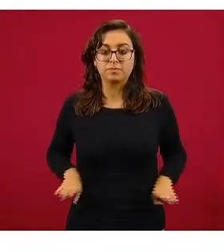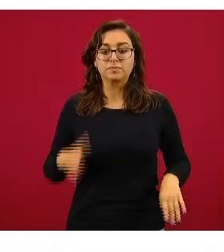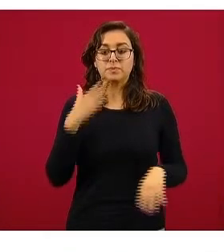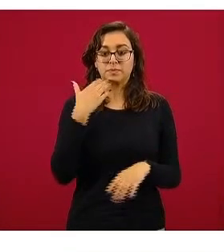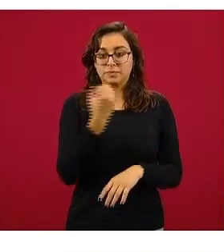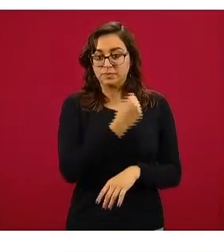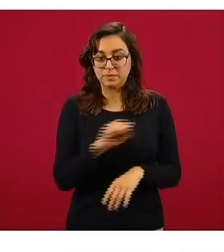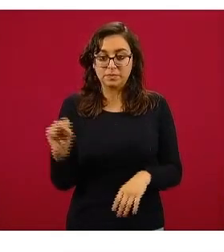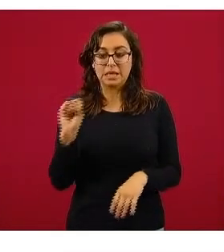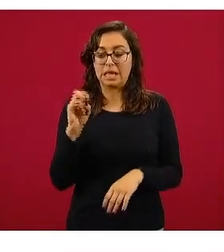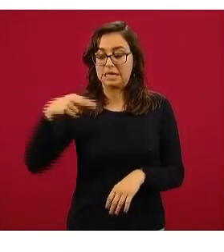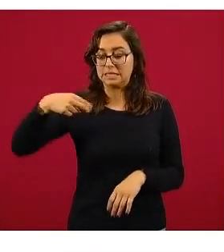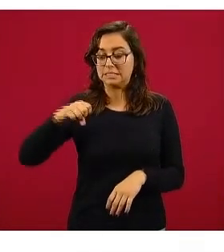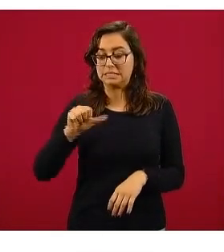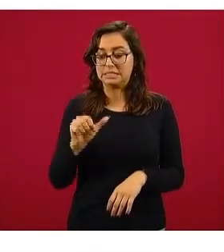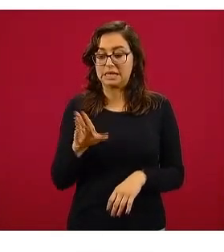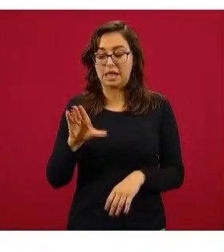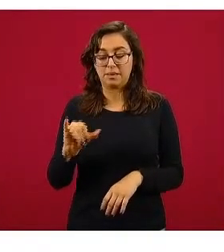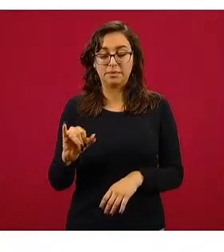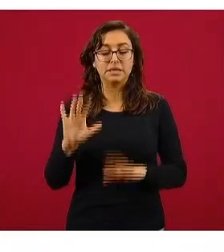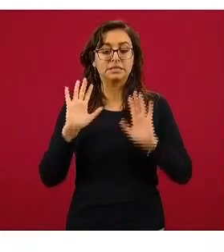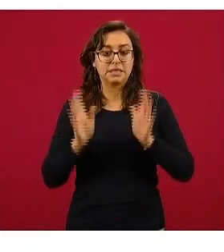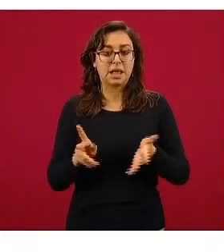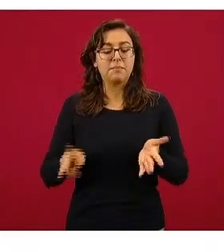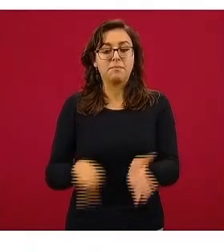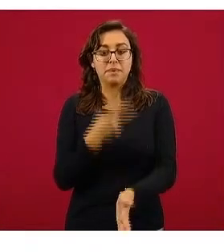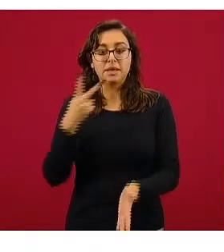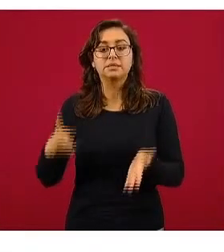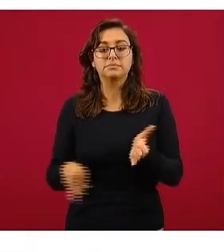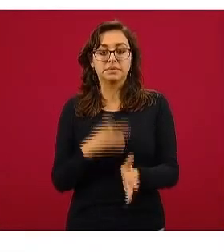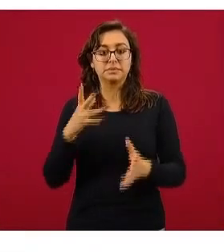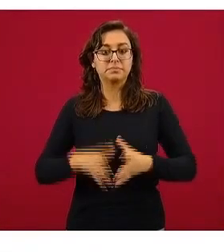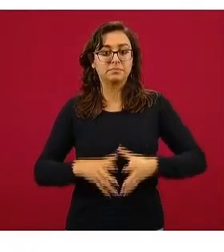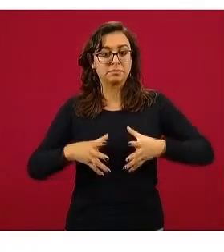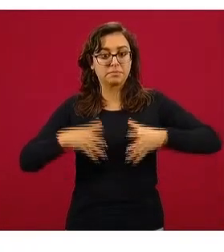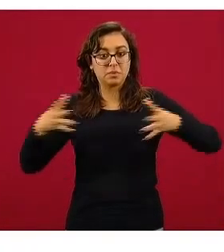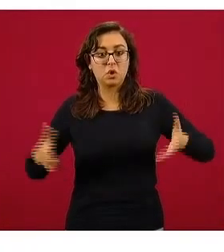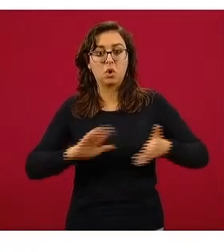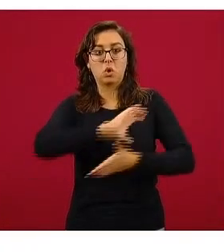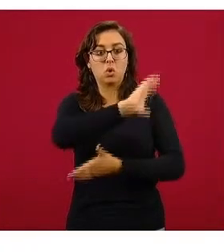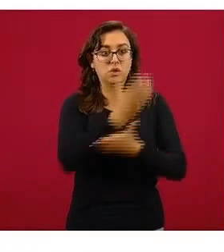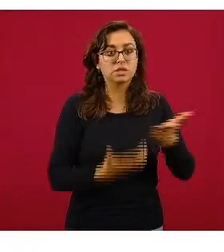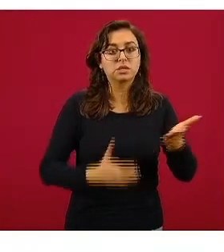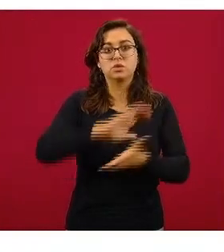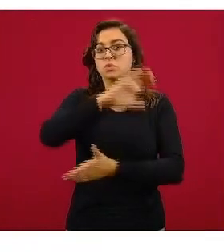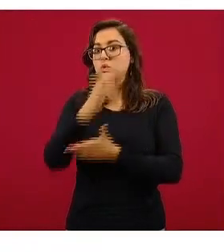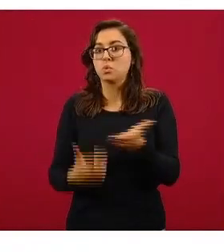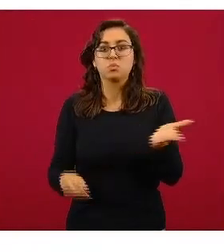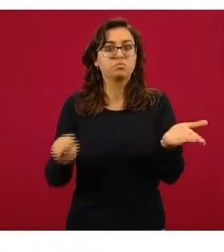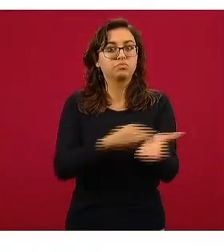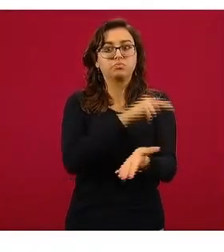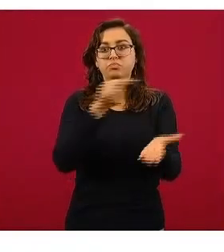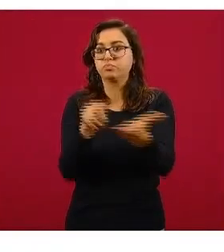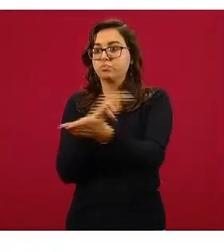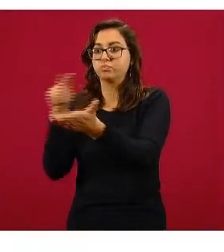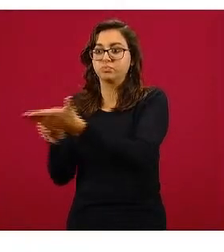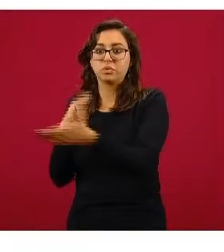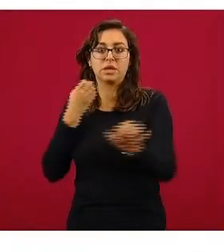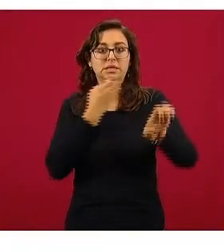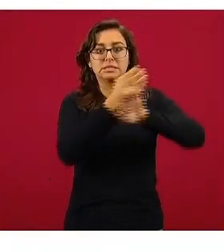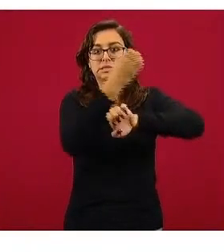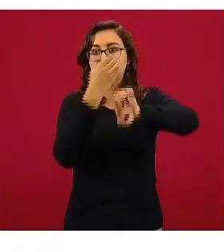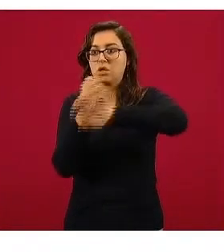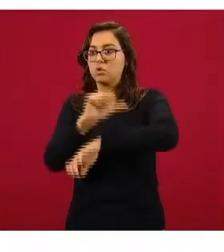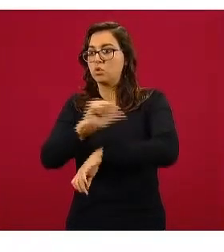comentado también, el INSABI ha incrementado y tiene una serie de contratos en muchas entidades y en muchas unidades